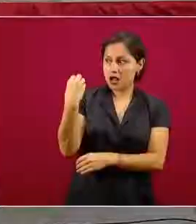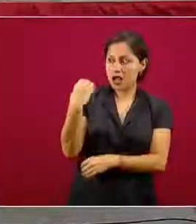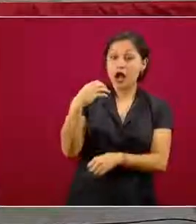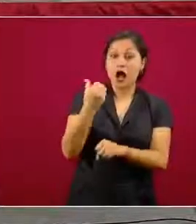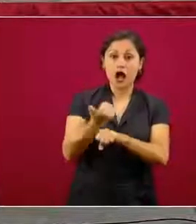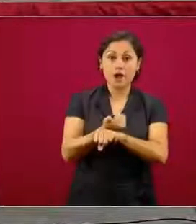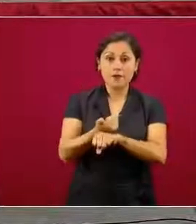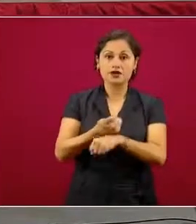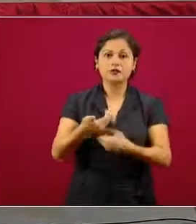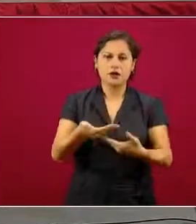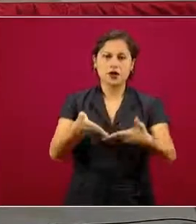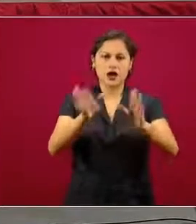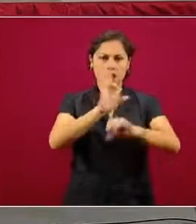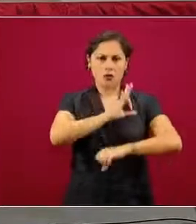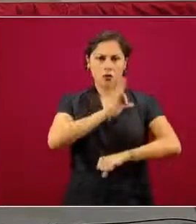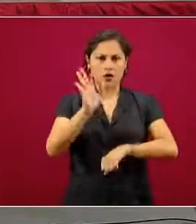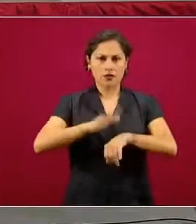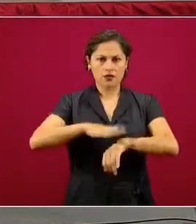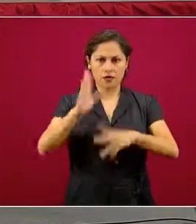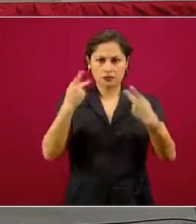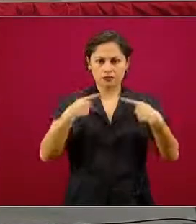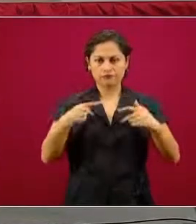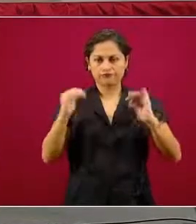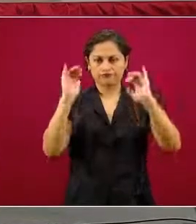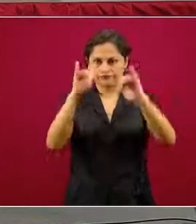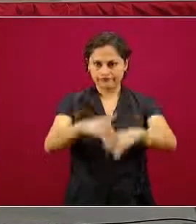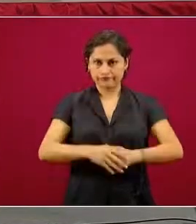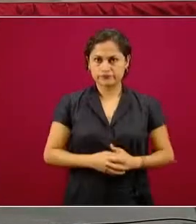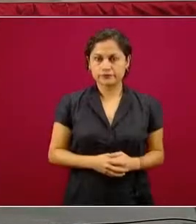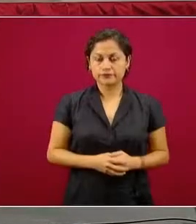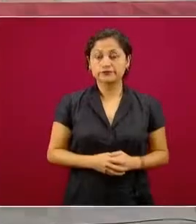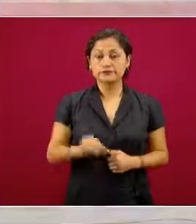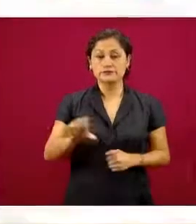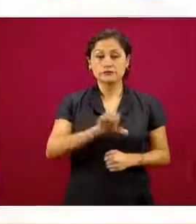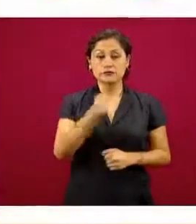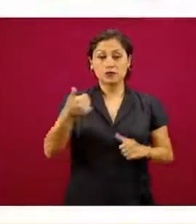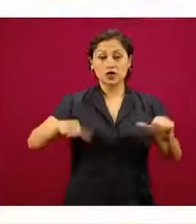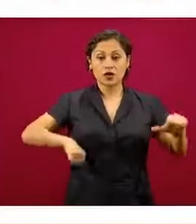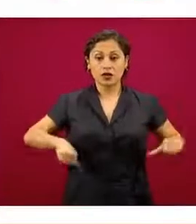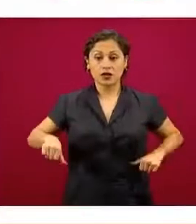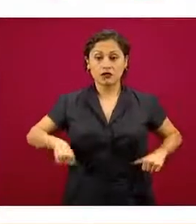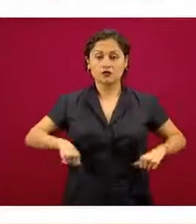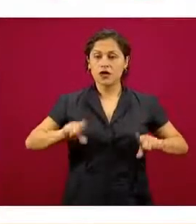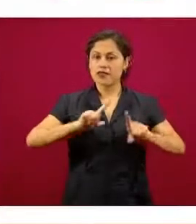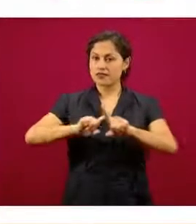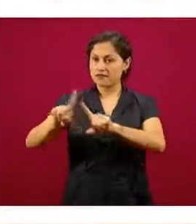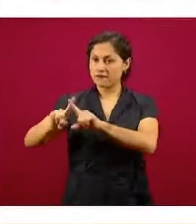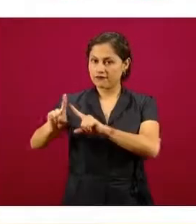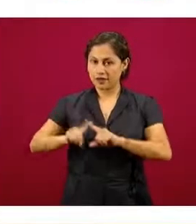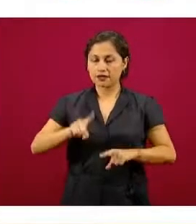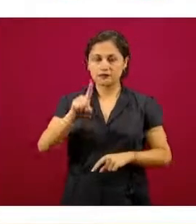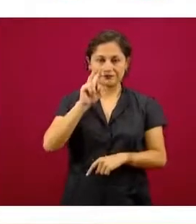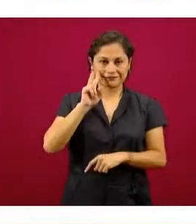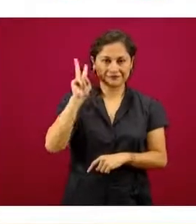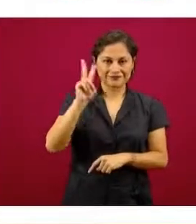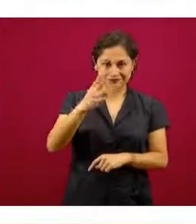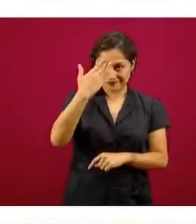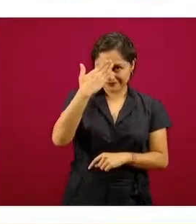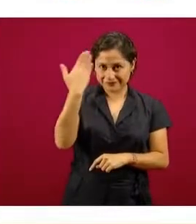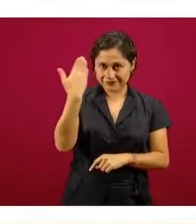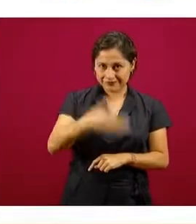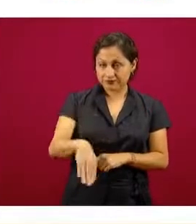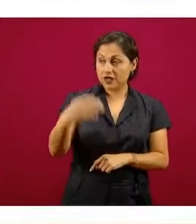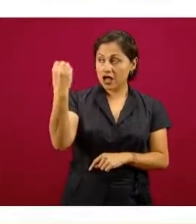la siguiente grupo de diapositivas. Aquí tenemos toda esta serie de actividades que ya sabemos que en nivel de